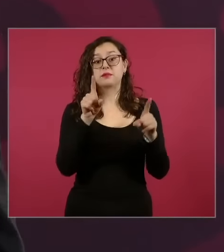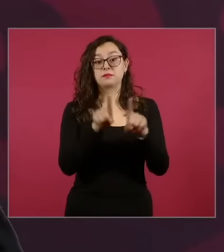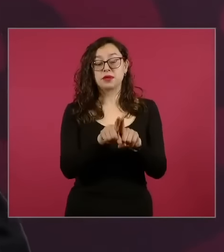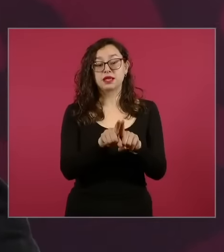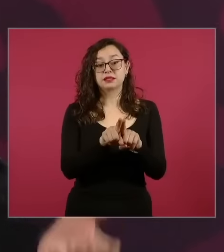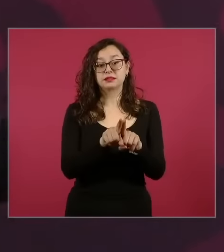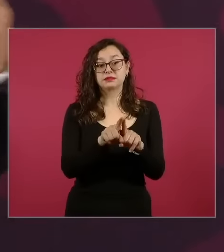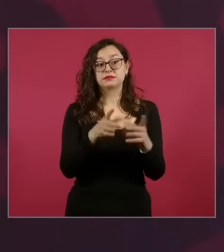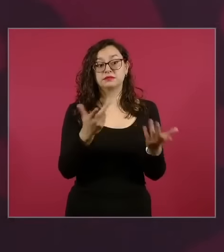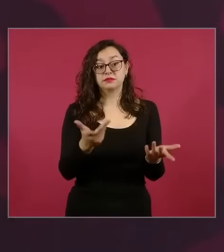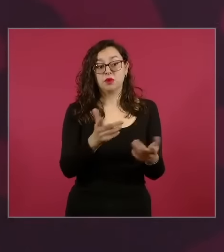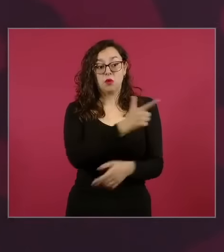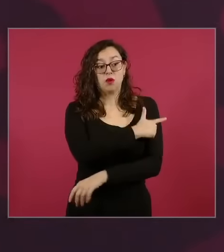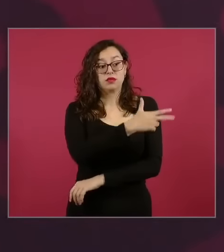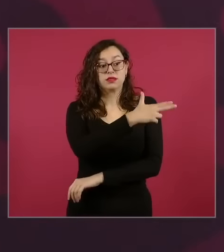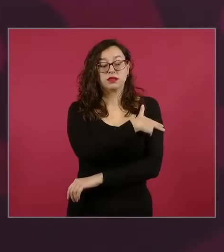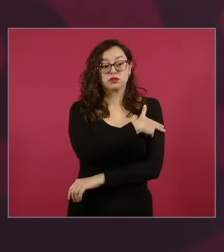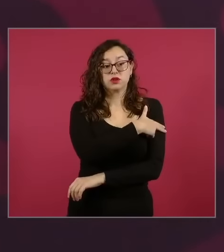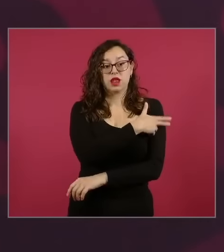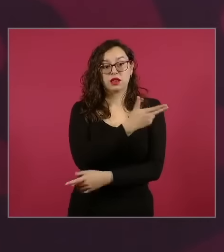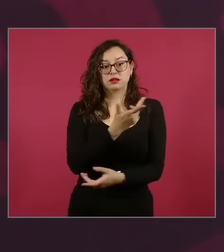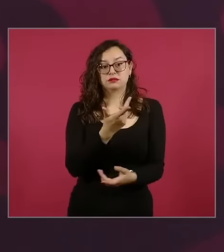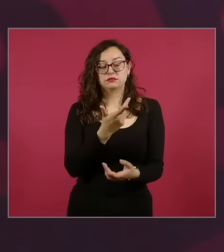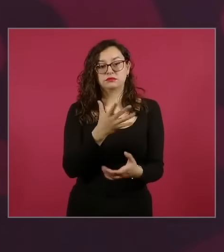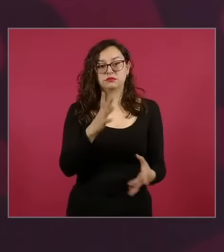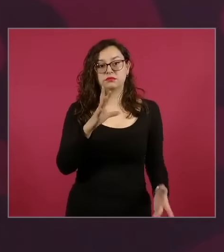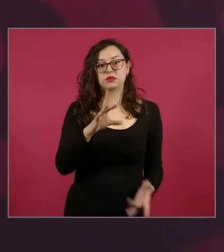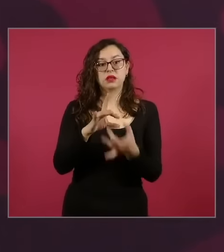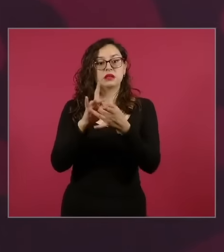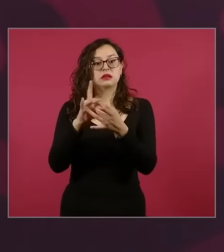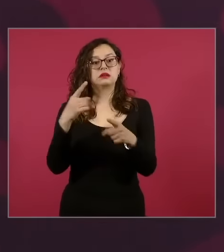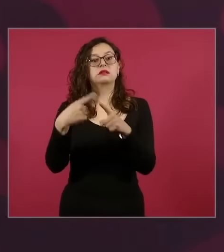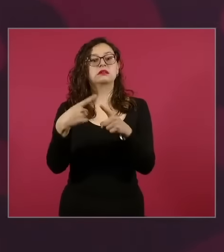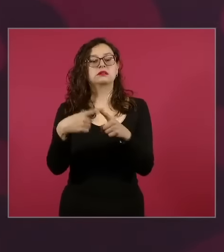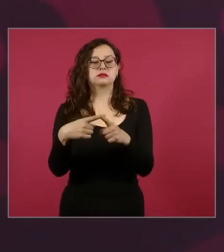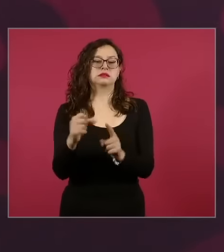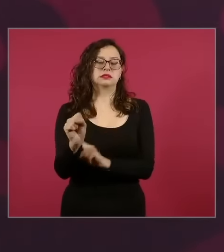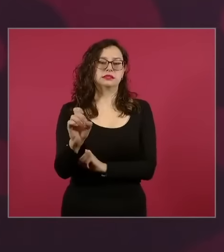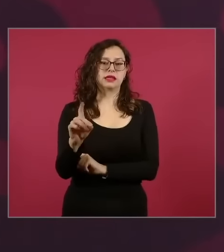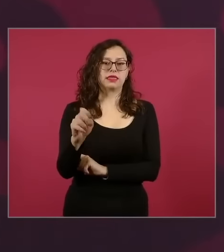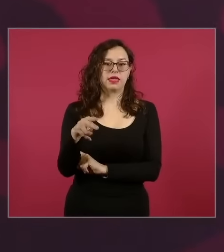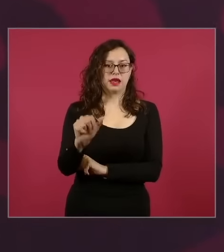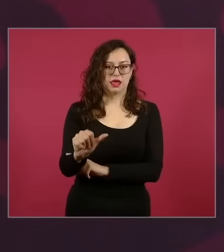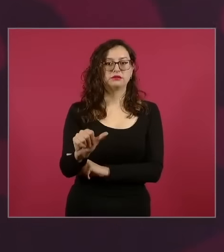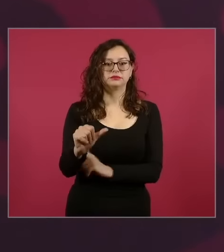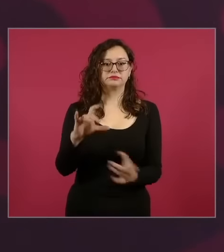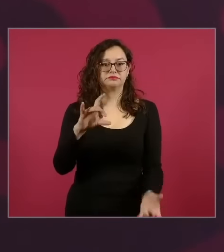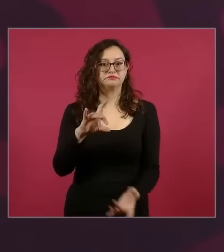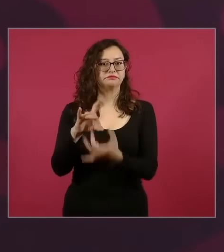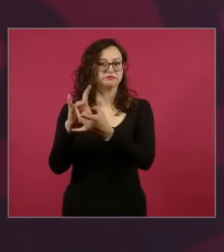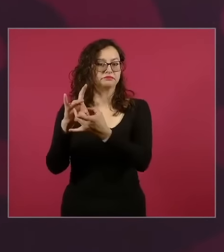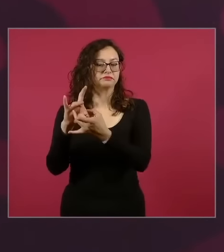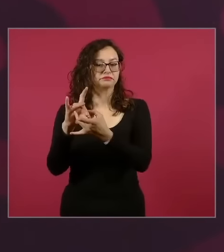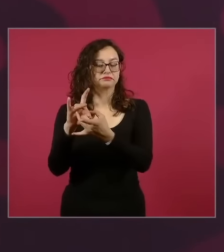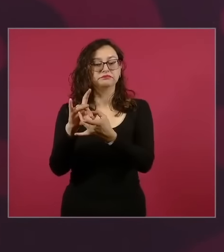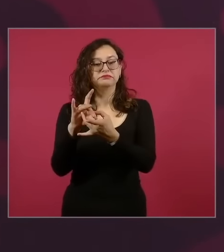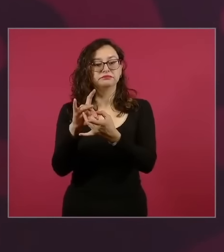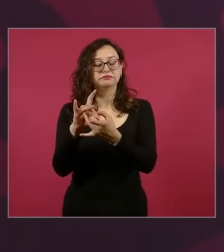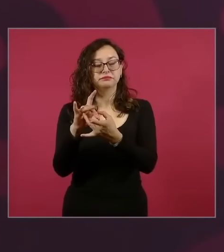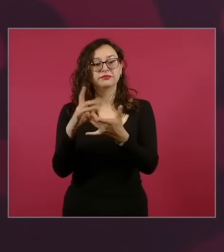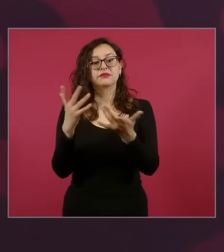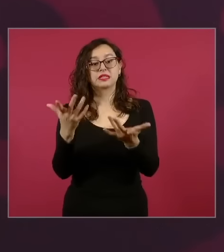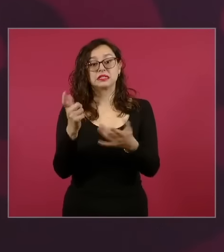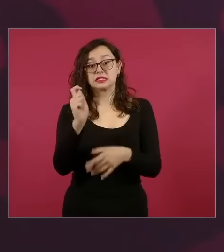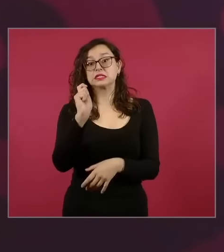que pase a formar parte de la Secretaría de la Defensa Nacional, lo cual le va a